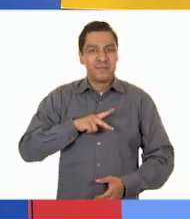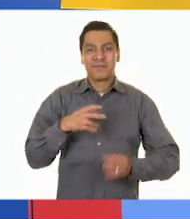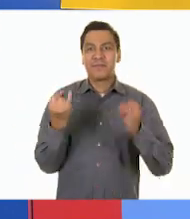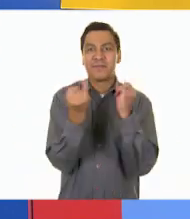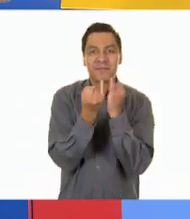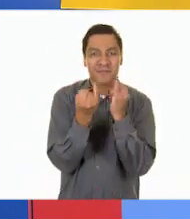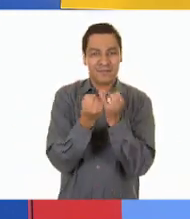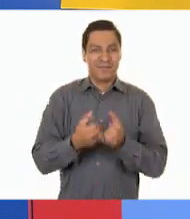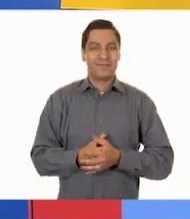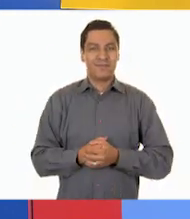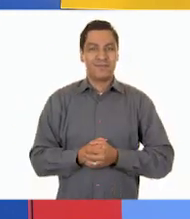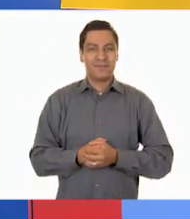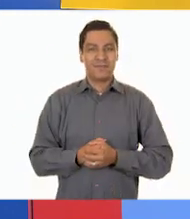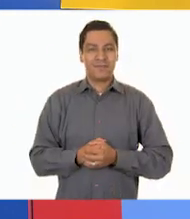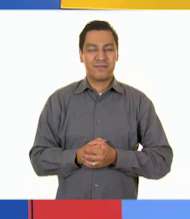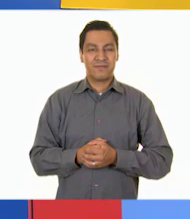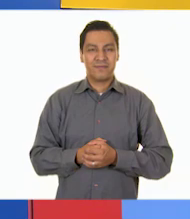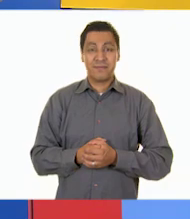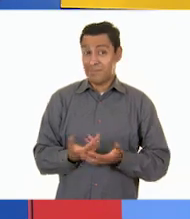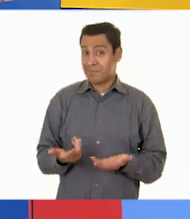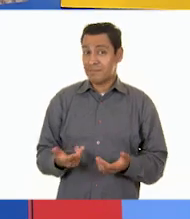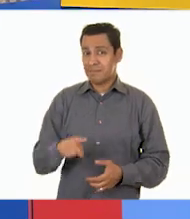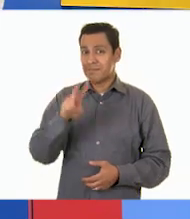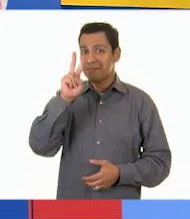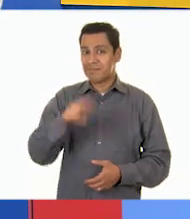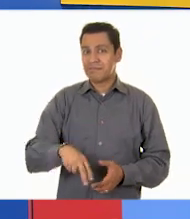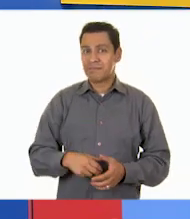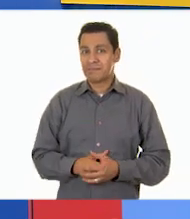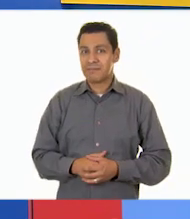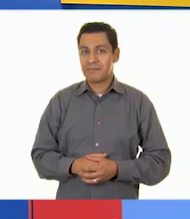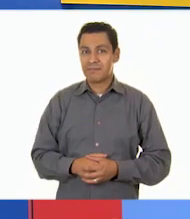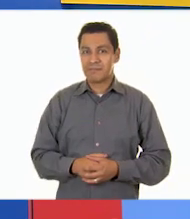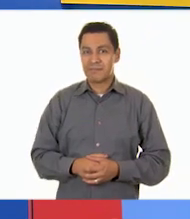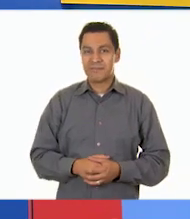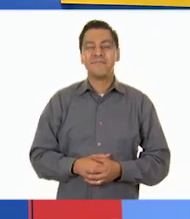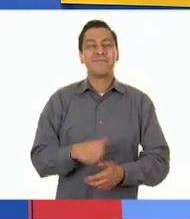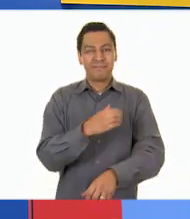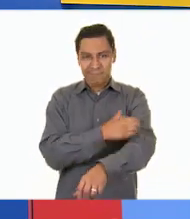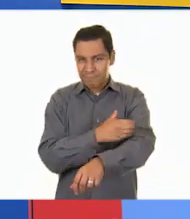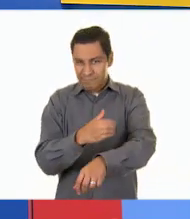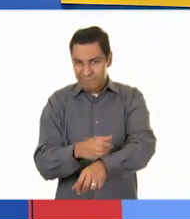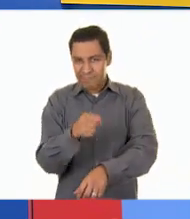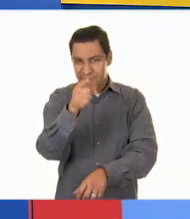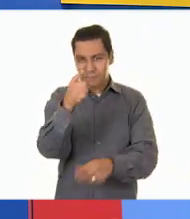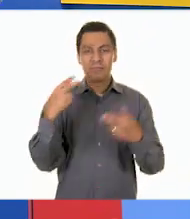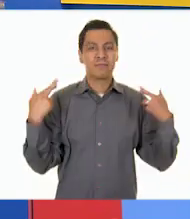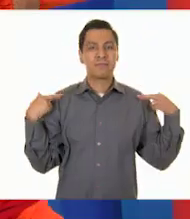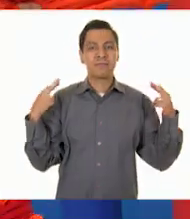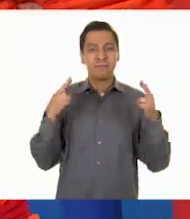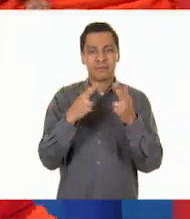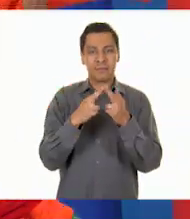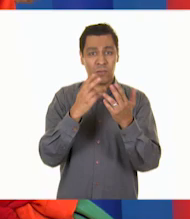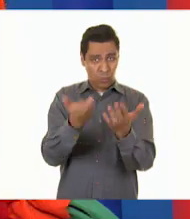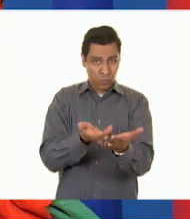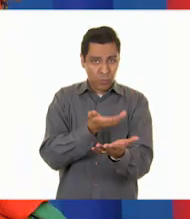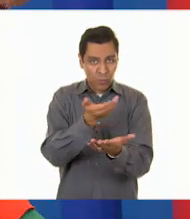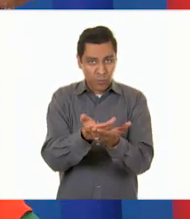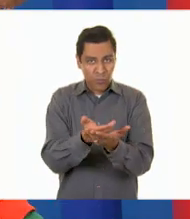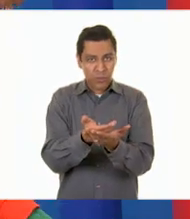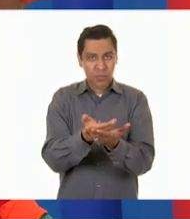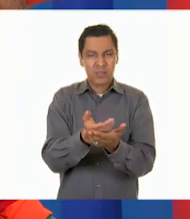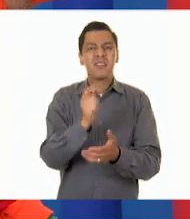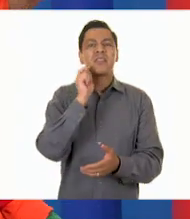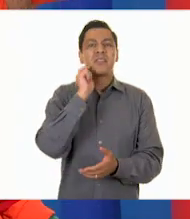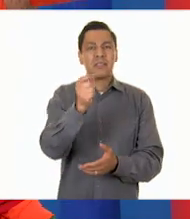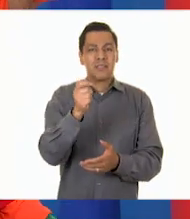nosotros cierto compañeras y compañeros docentes las propuestas que compartimos son